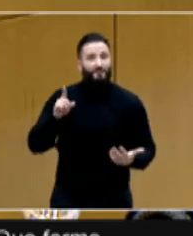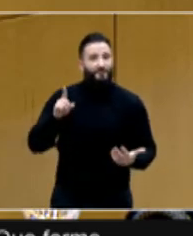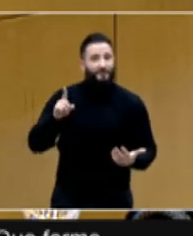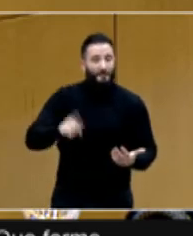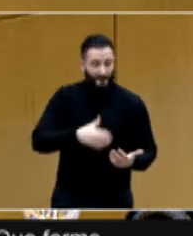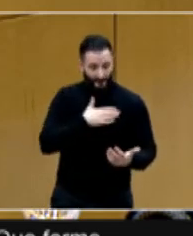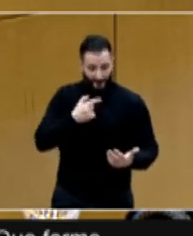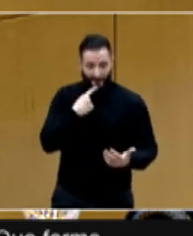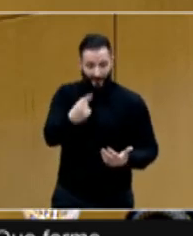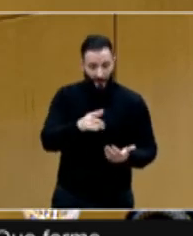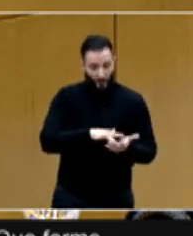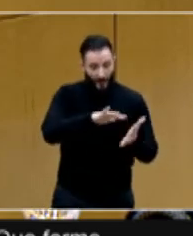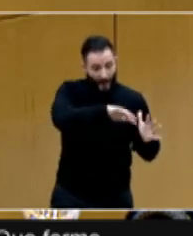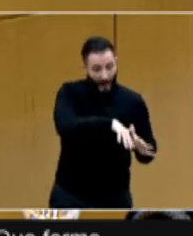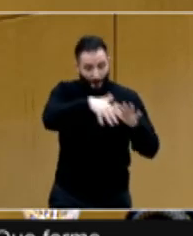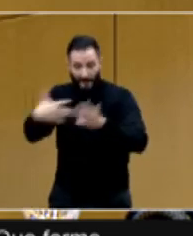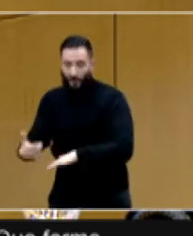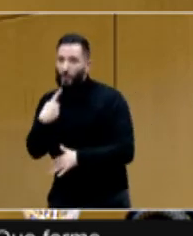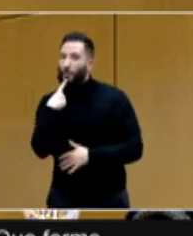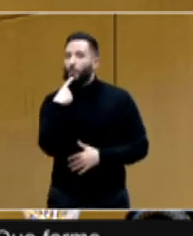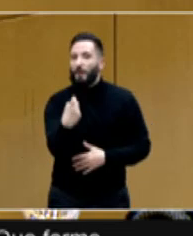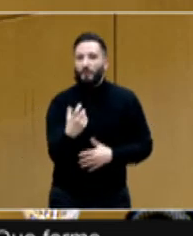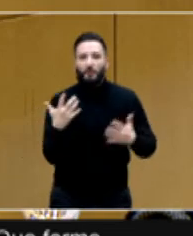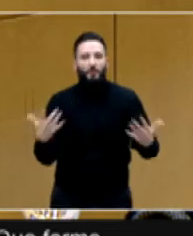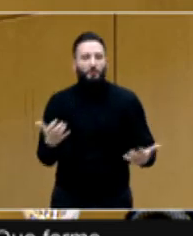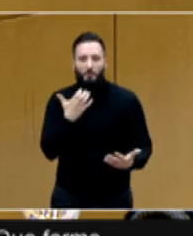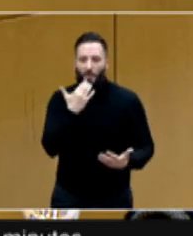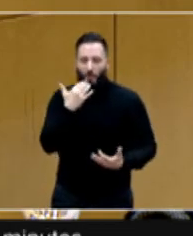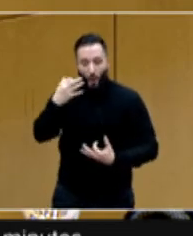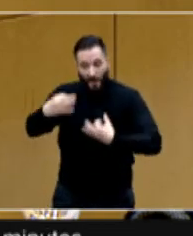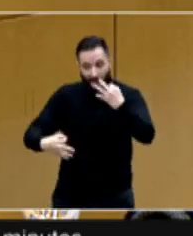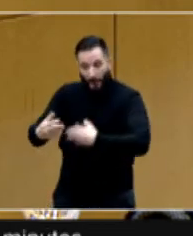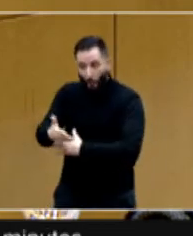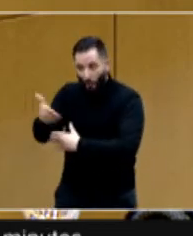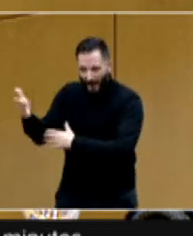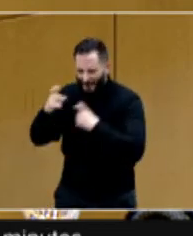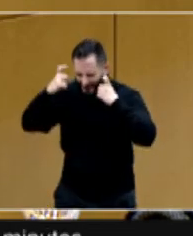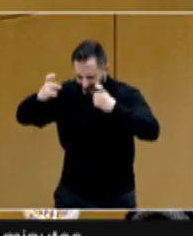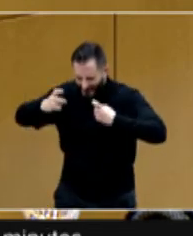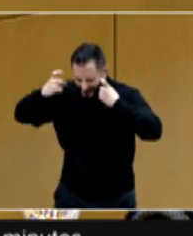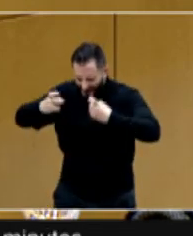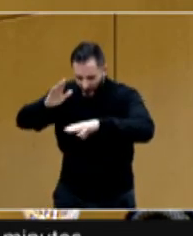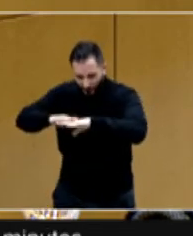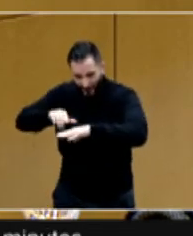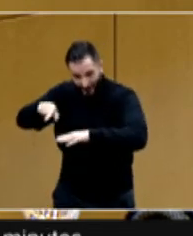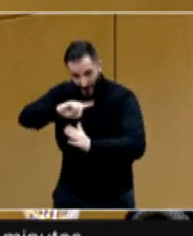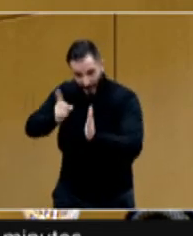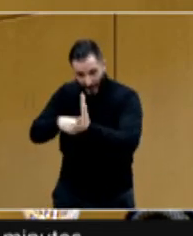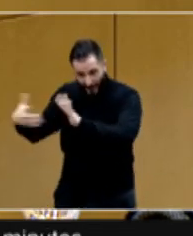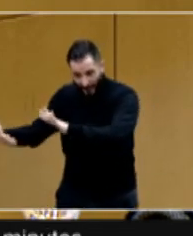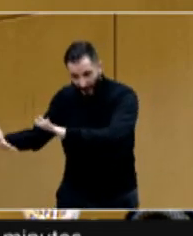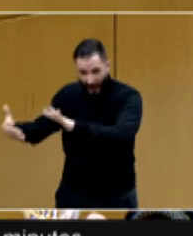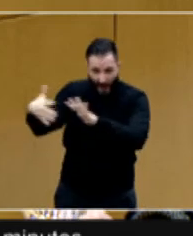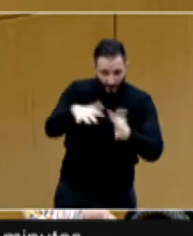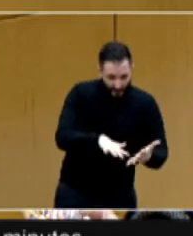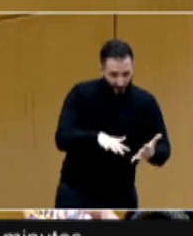de aplicación están suponiendo por ejemplo me consta que muchos tribunales están haciendo esfuerzos para aplicar de oficio efectivamente como establece la ley y la